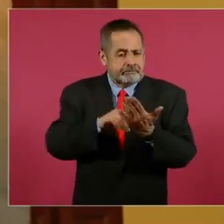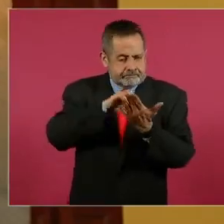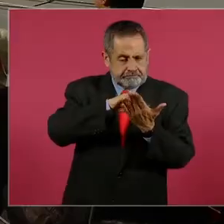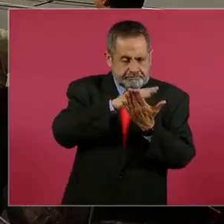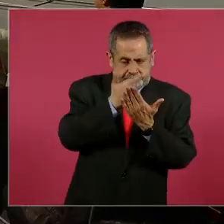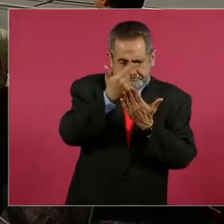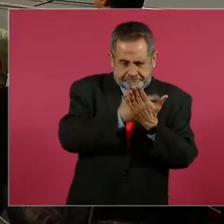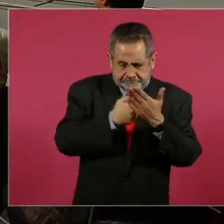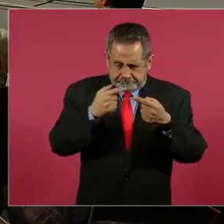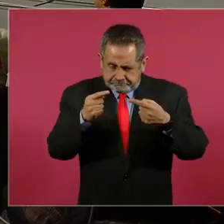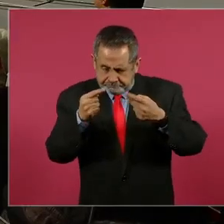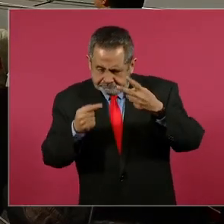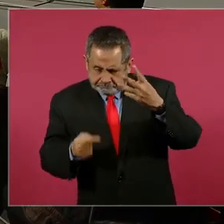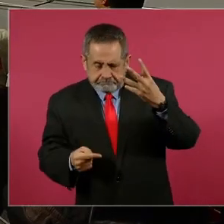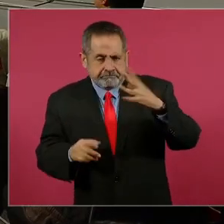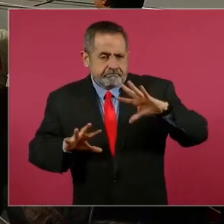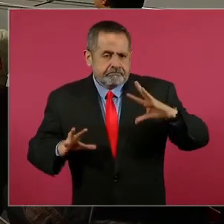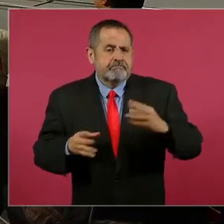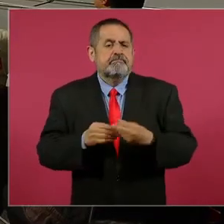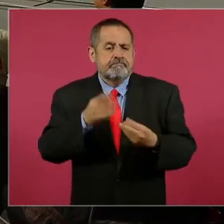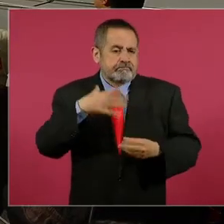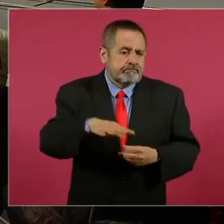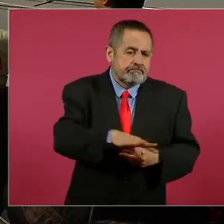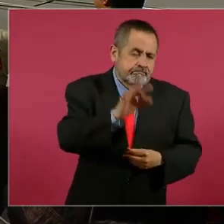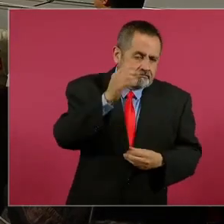de Personas Desaparecidas. Es cuanto.